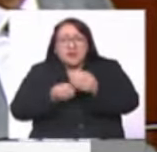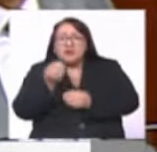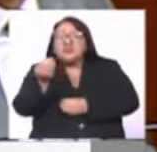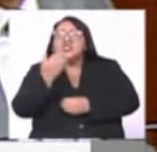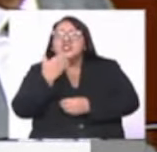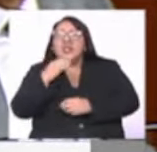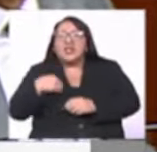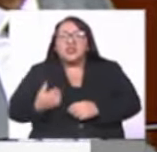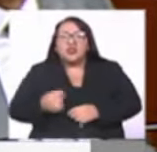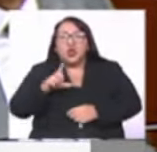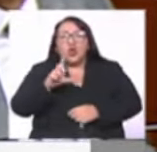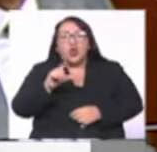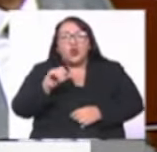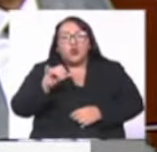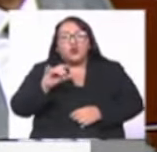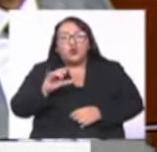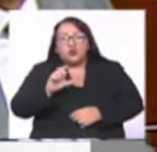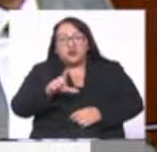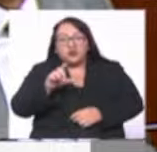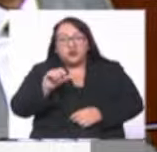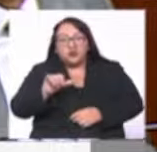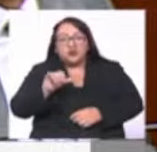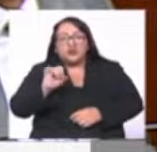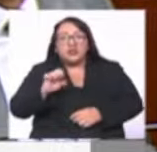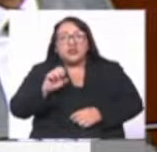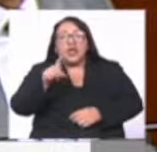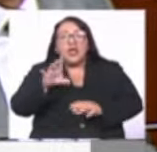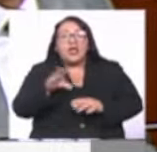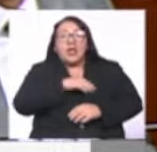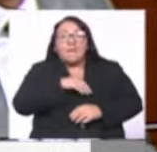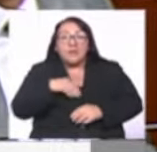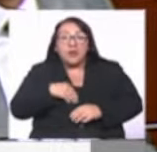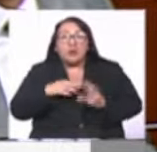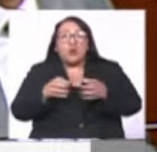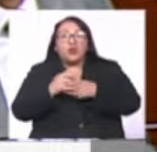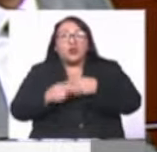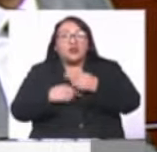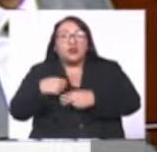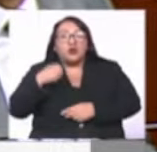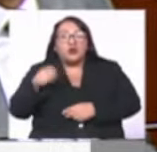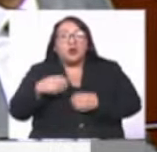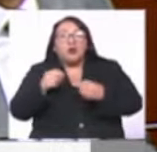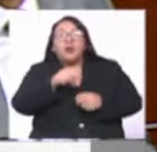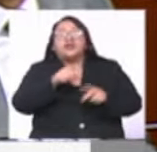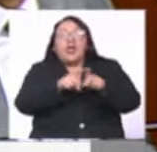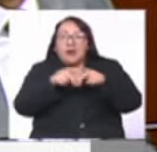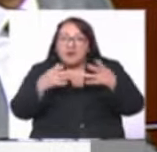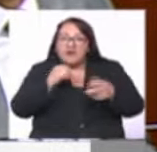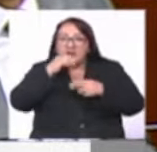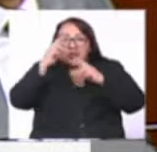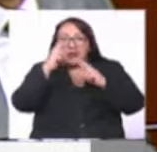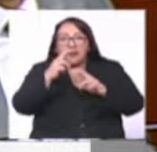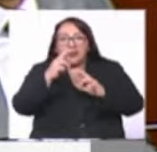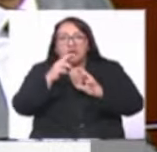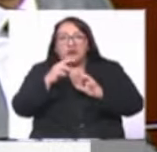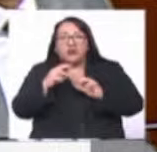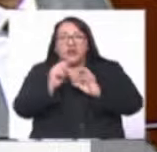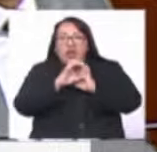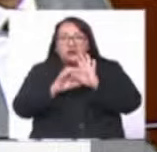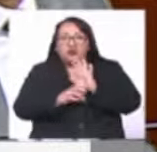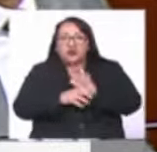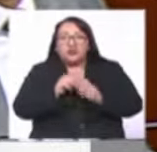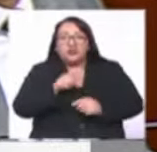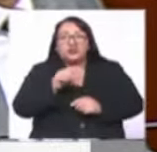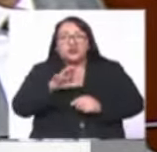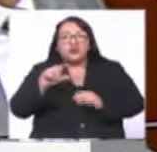señora lucines Tello de ñeco como miembro de la junta Nacional de Justicia por la presunta infracción constitucional del artículo 156